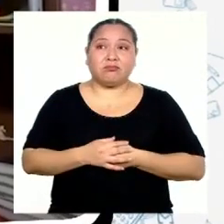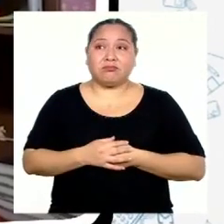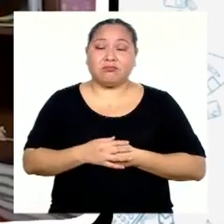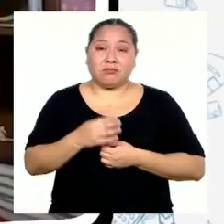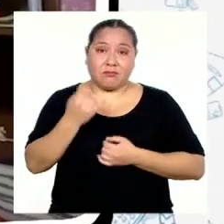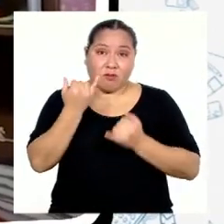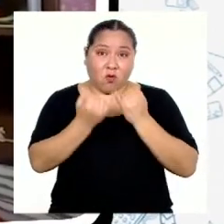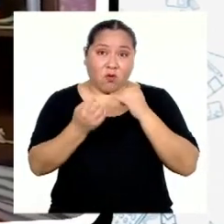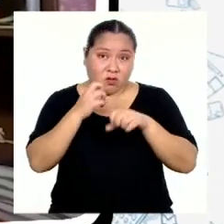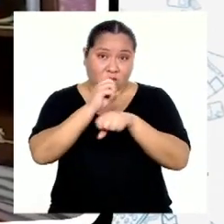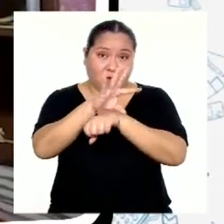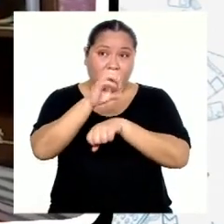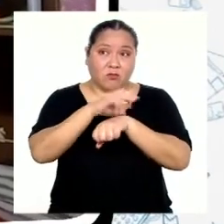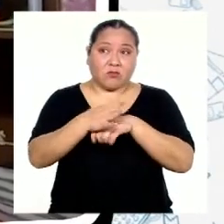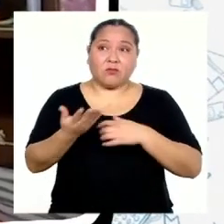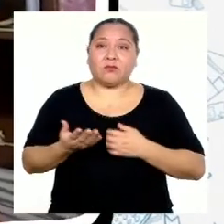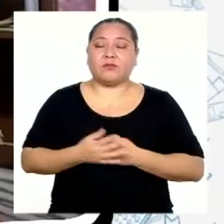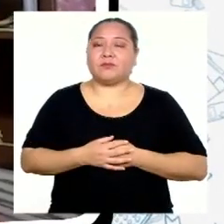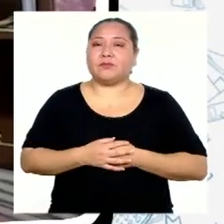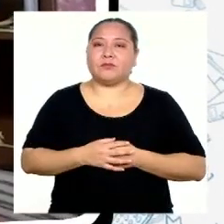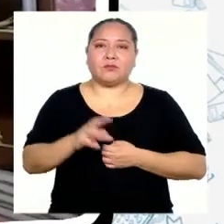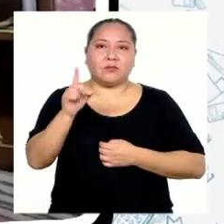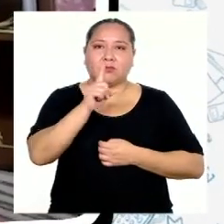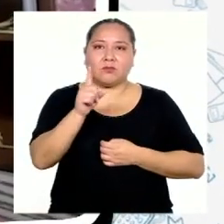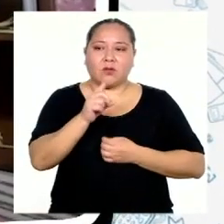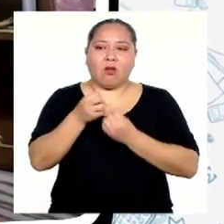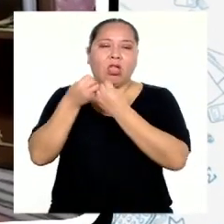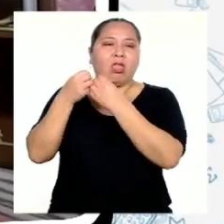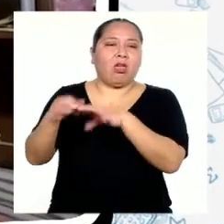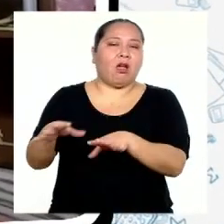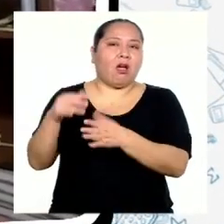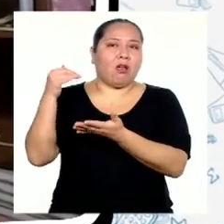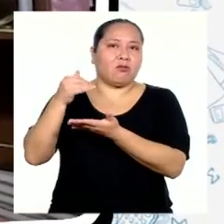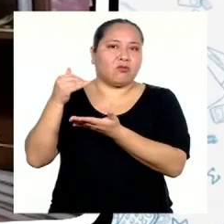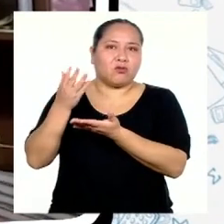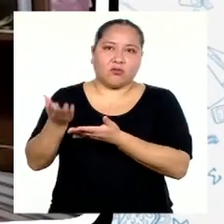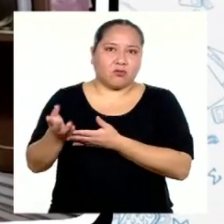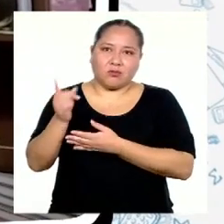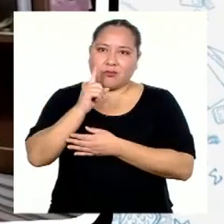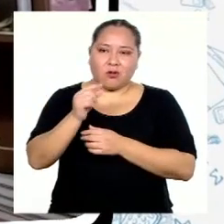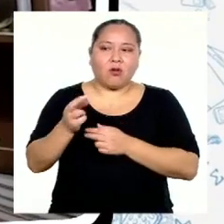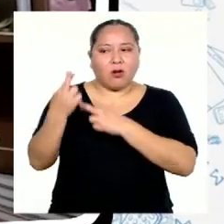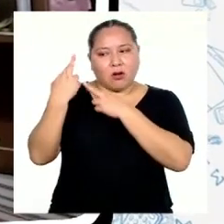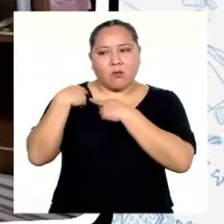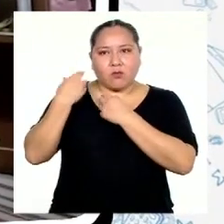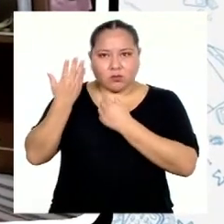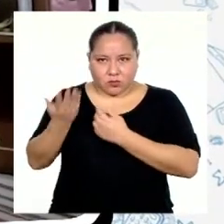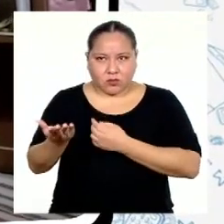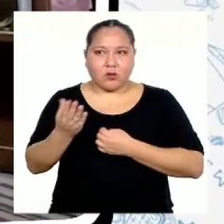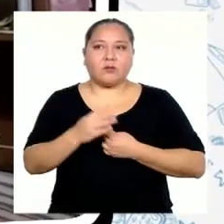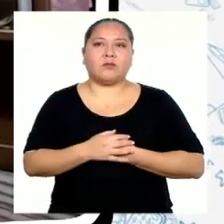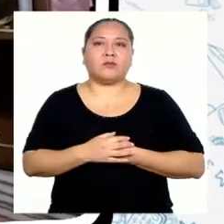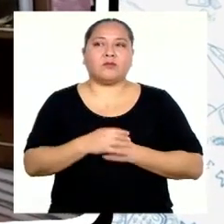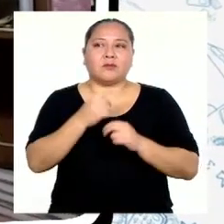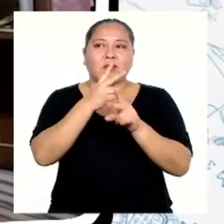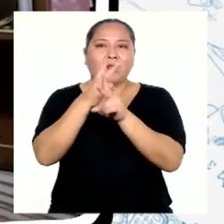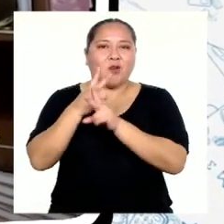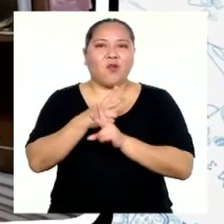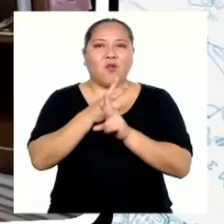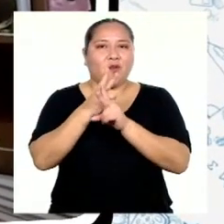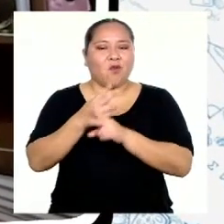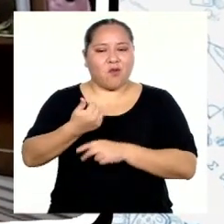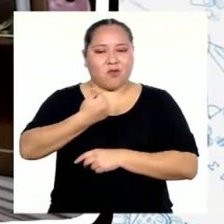última recomendación, sería que no descuidemos nuestros estudios y seamos responsables con ellos. Cuidémonos